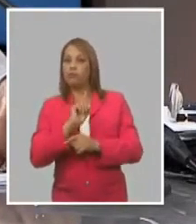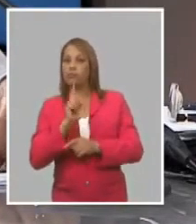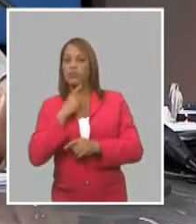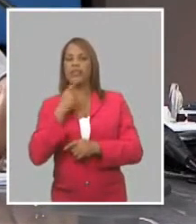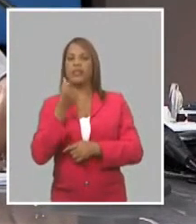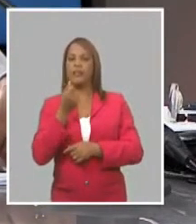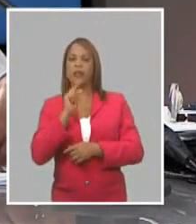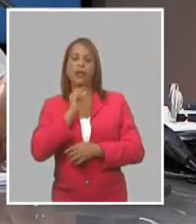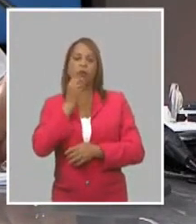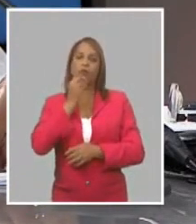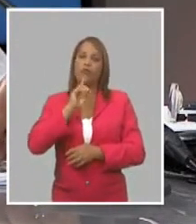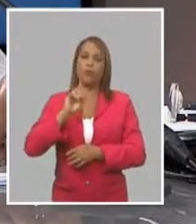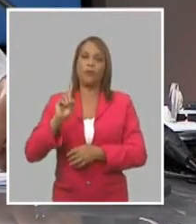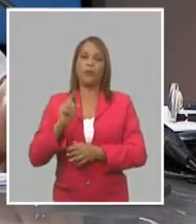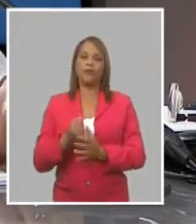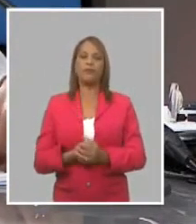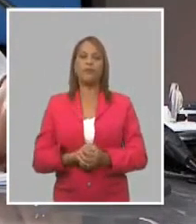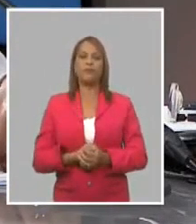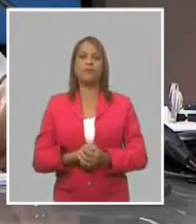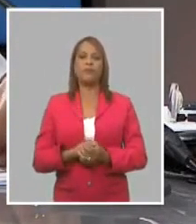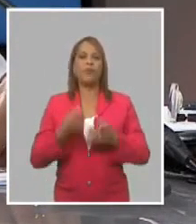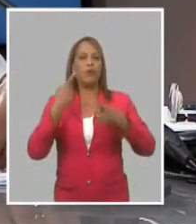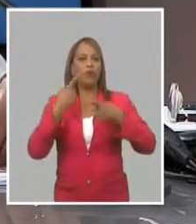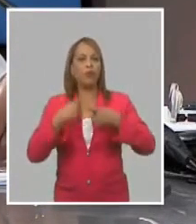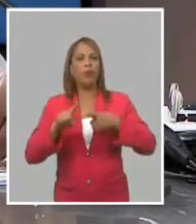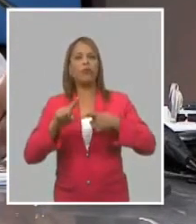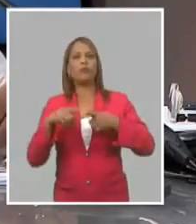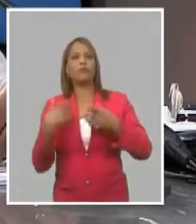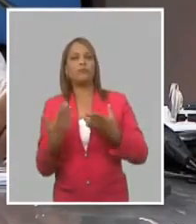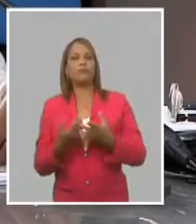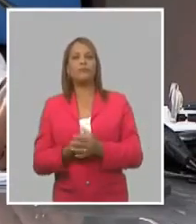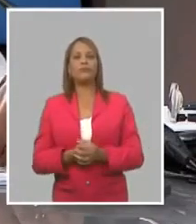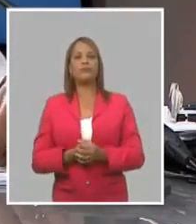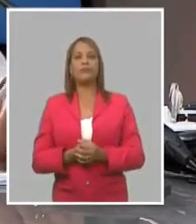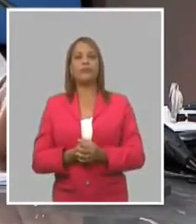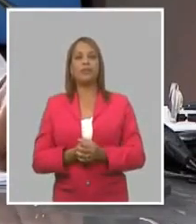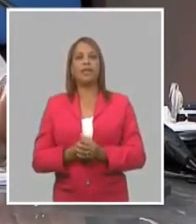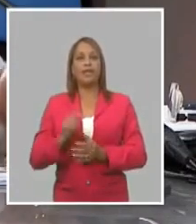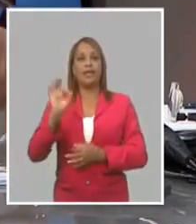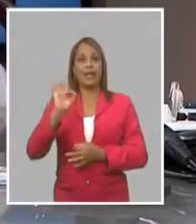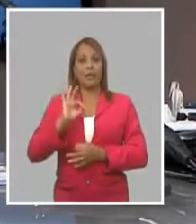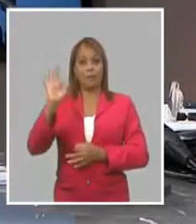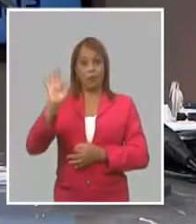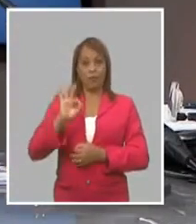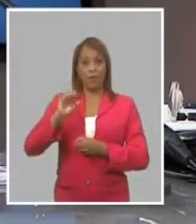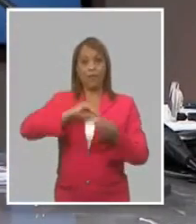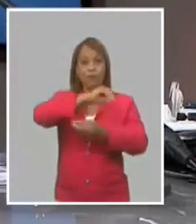dinero. El otro tema que ya lo dije es que la tasa de cambio